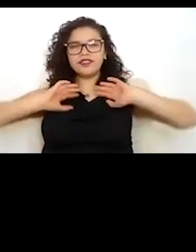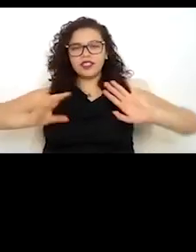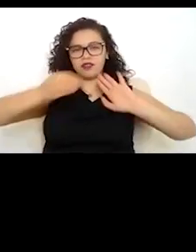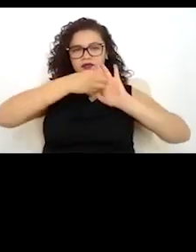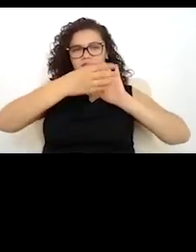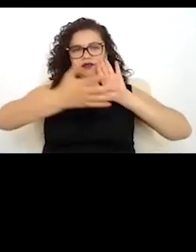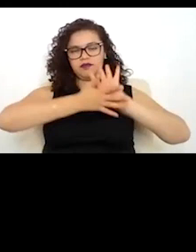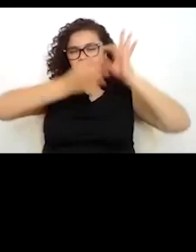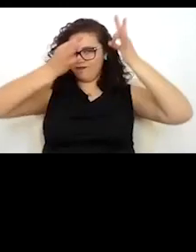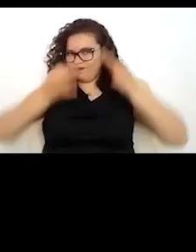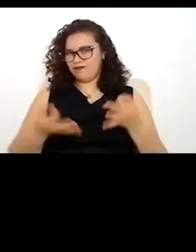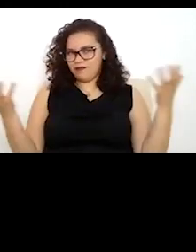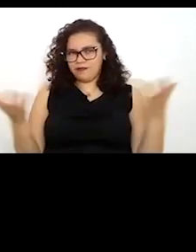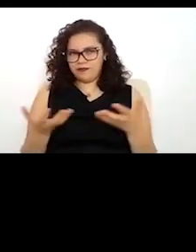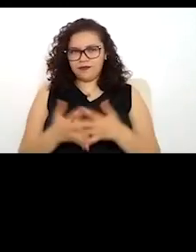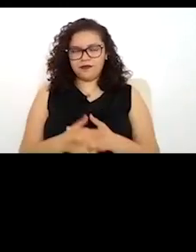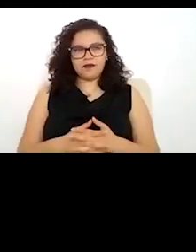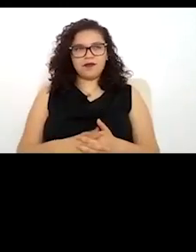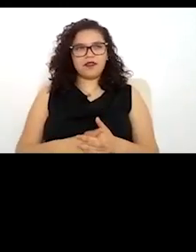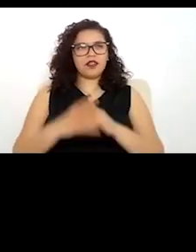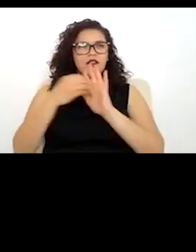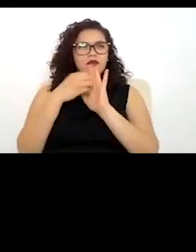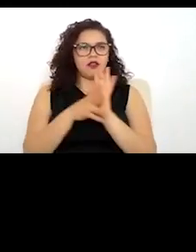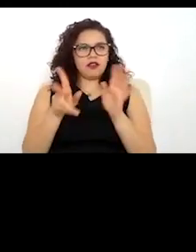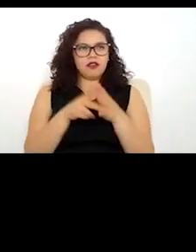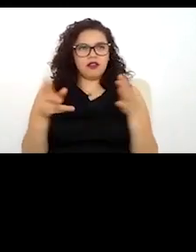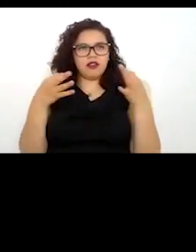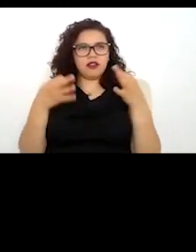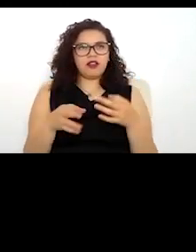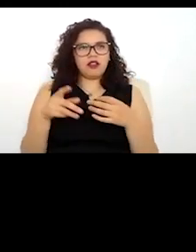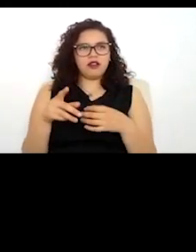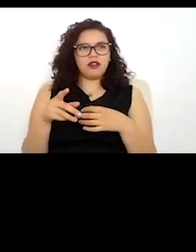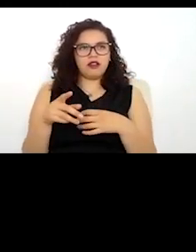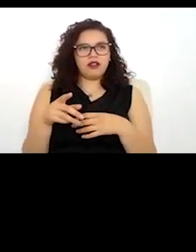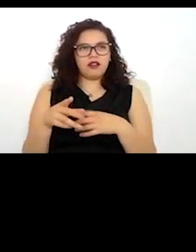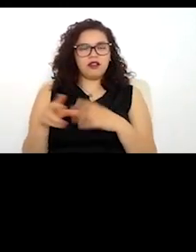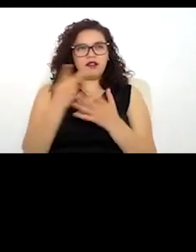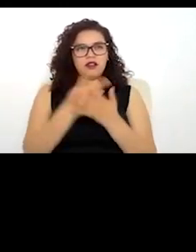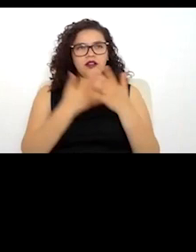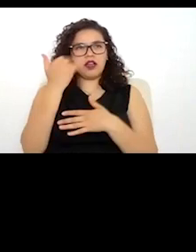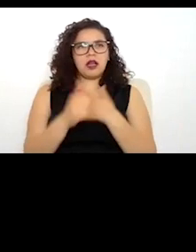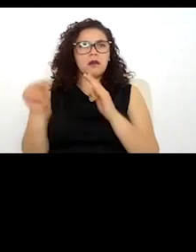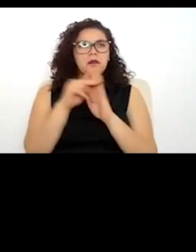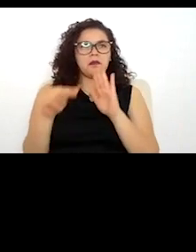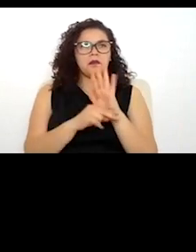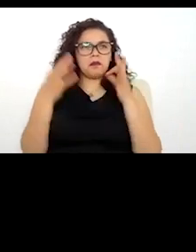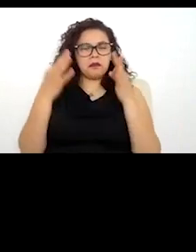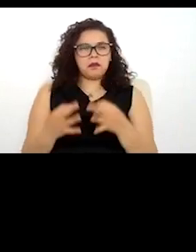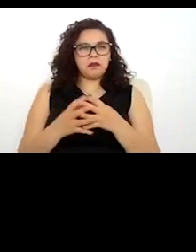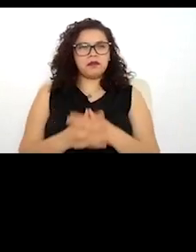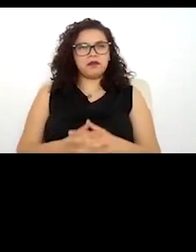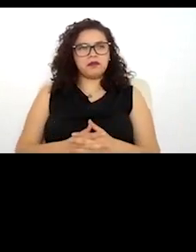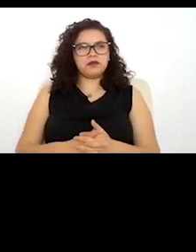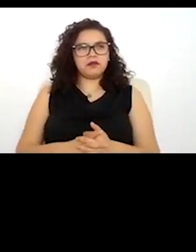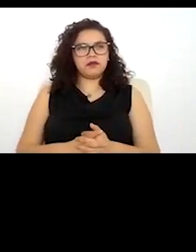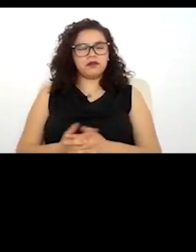manera formal en el Diario Oficial de la NOM como tal. Ya no es proyecto de norma, sino es una norma oficial en todo